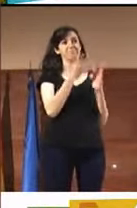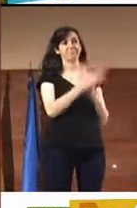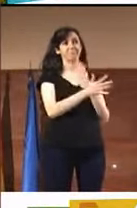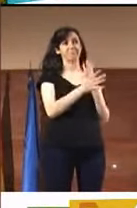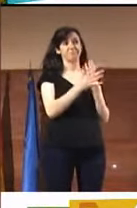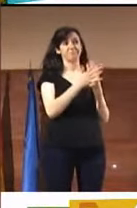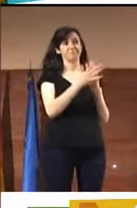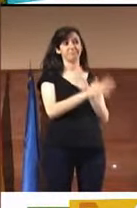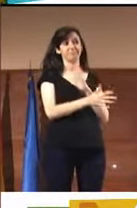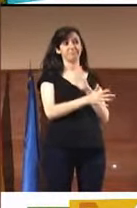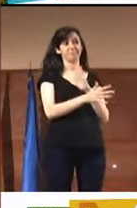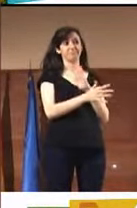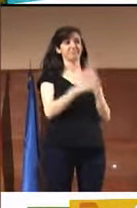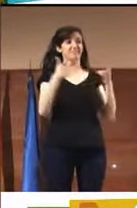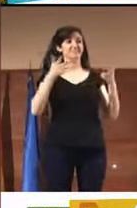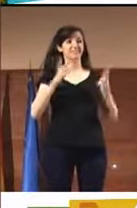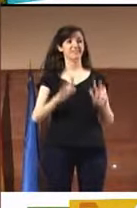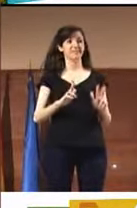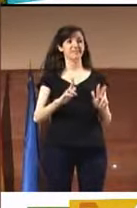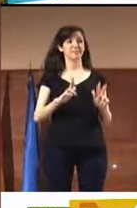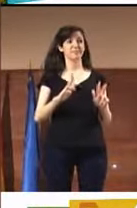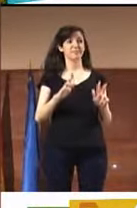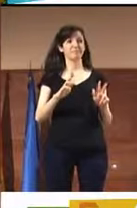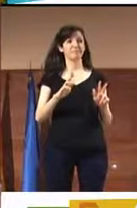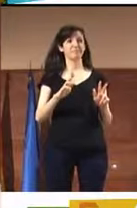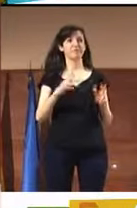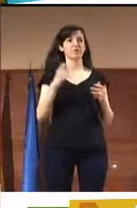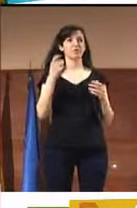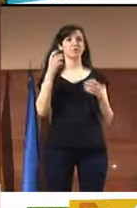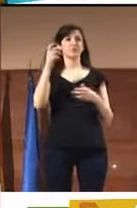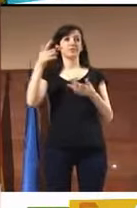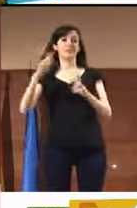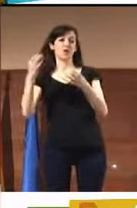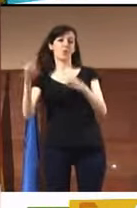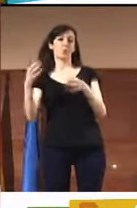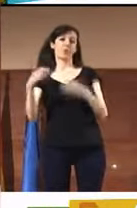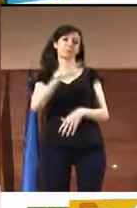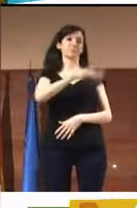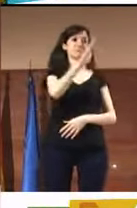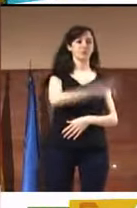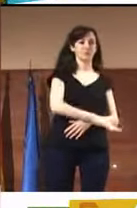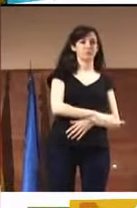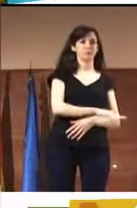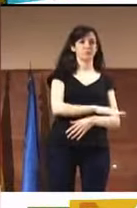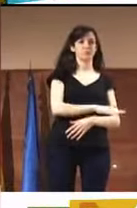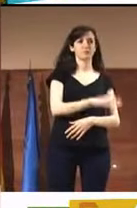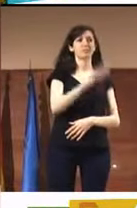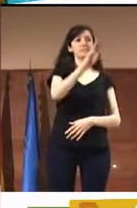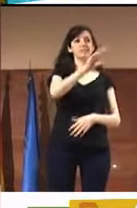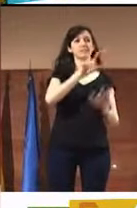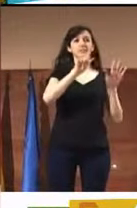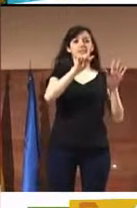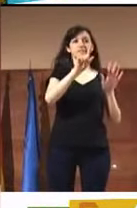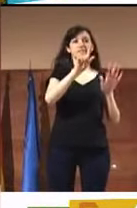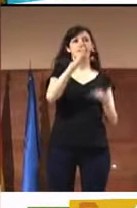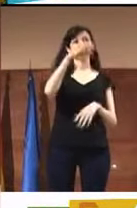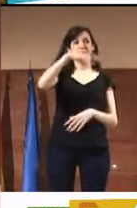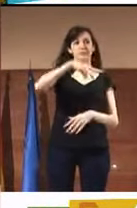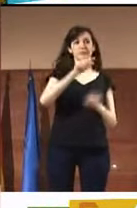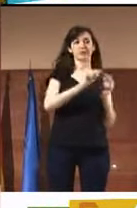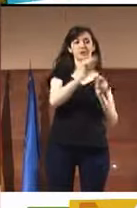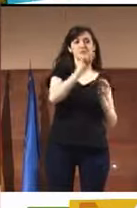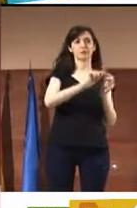El rango de elevación en estas sillas normalmente es bastante menor que el de una silla normal. Es decir, partimos desde 36 centímetros. O sea,